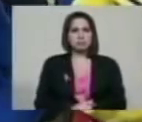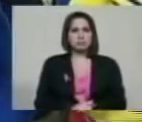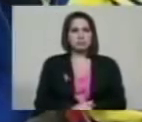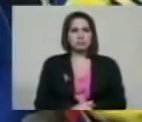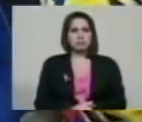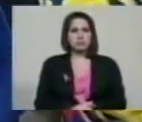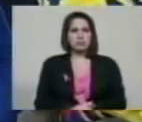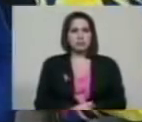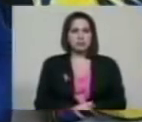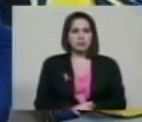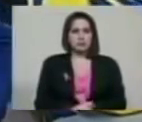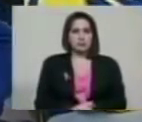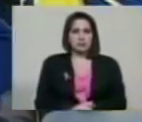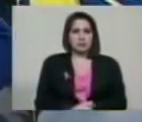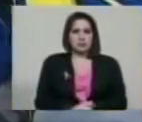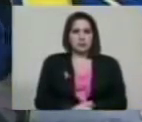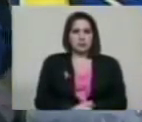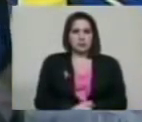Inmediato.